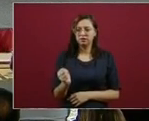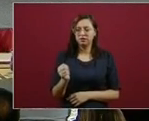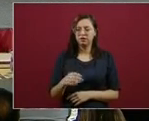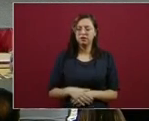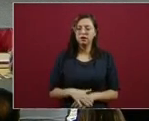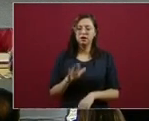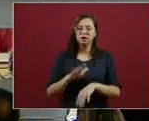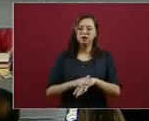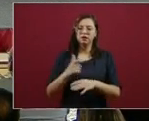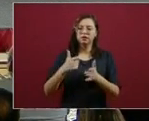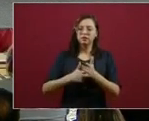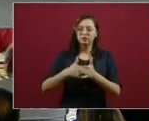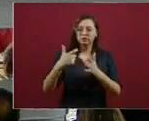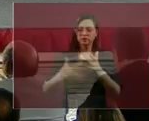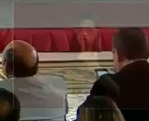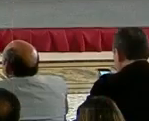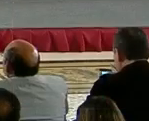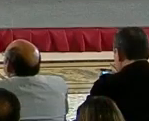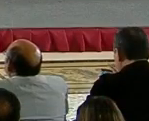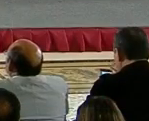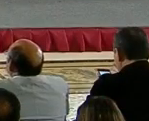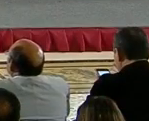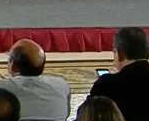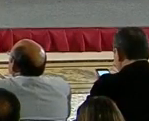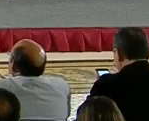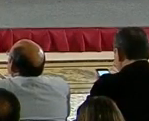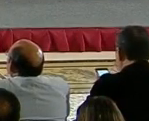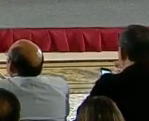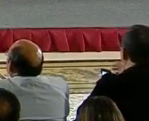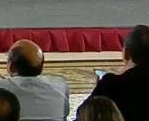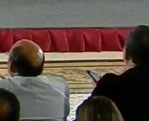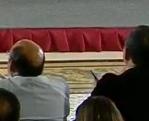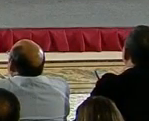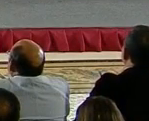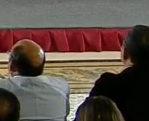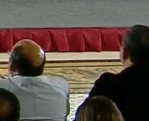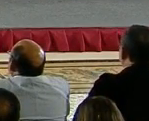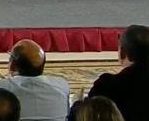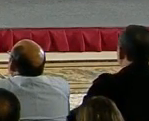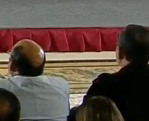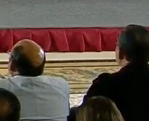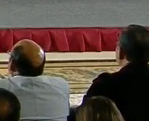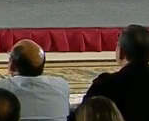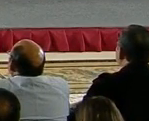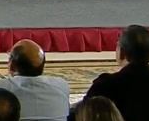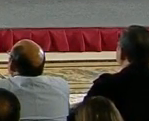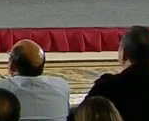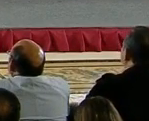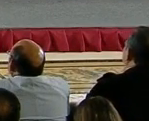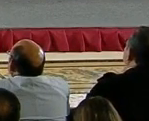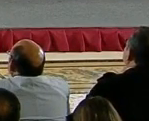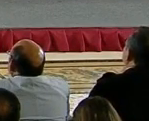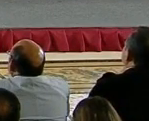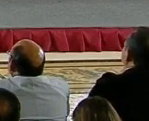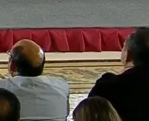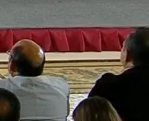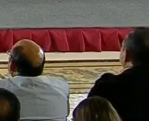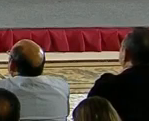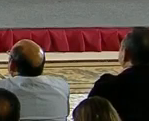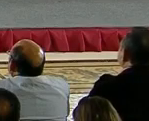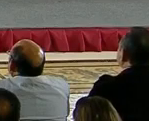más económicos, los más bajos, los presentaron en Tepache, Sonora, Juan Montayo Velarde